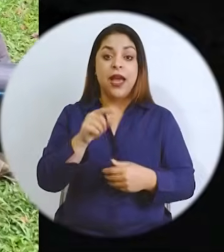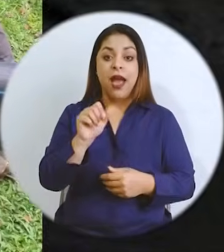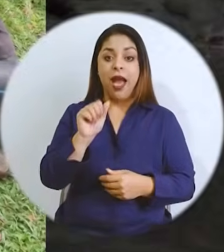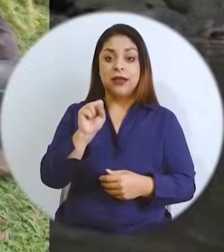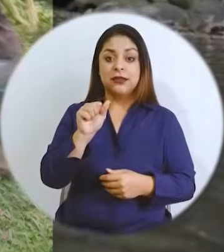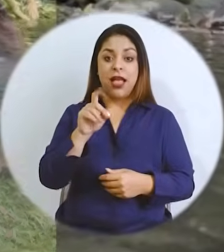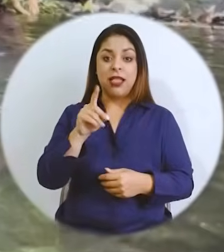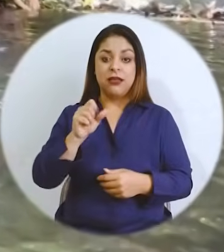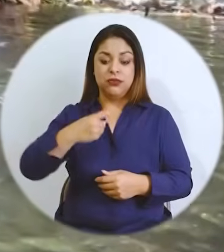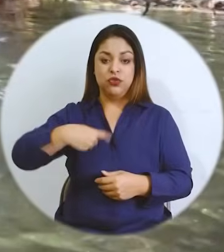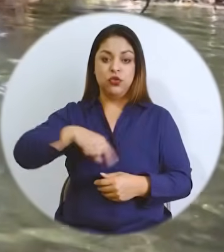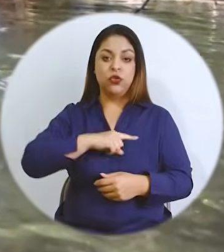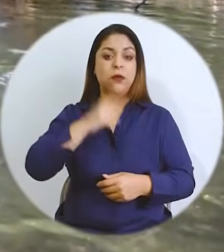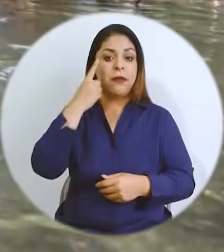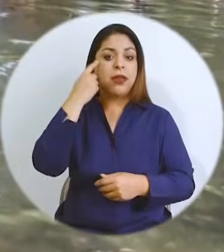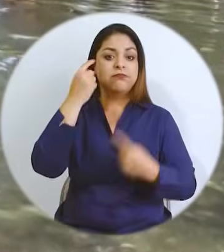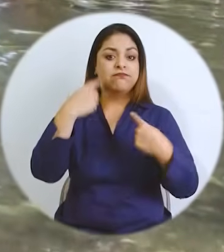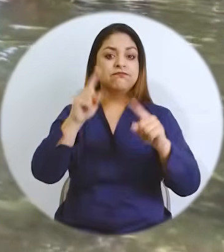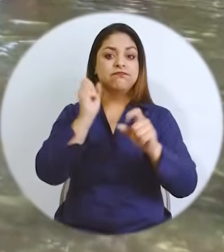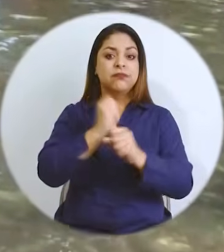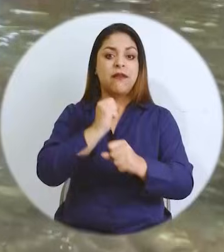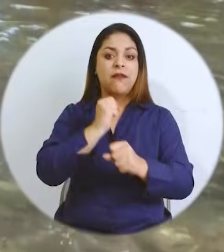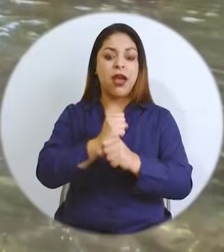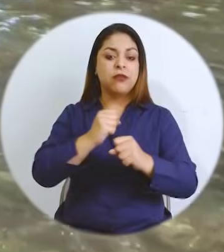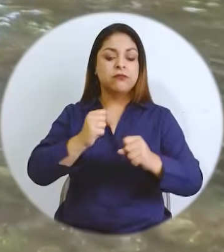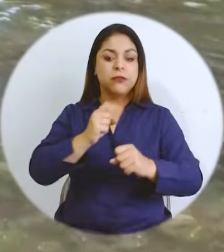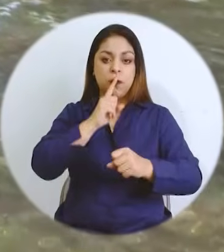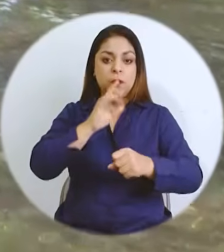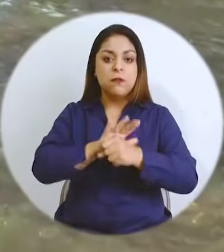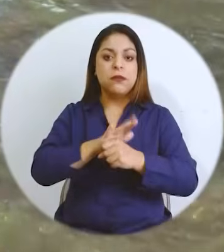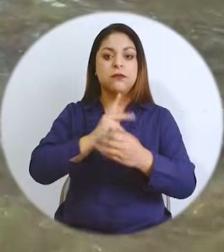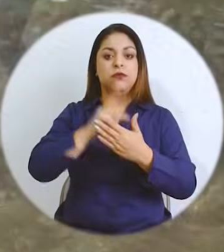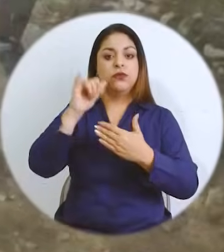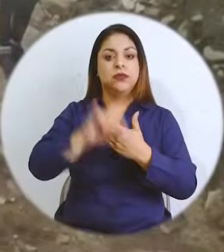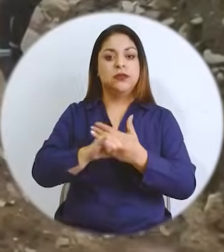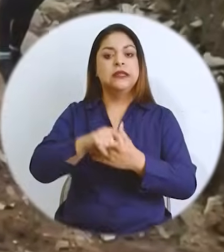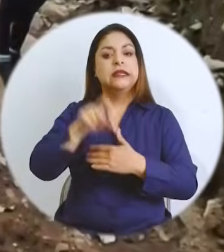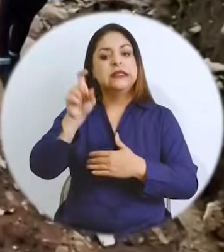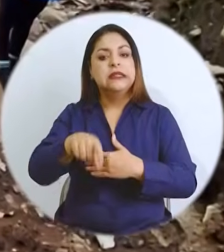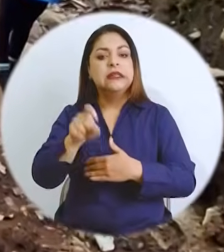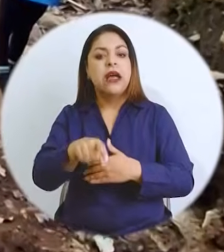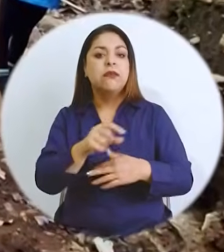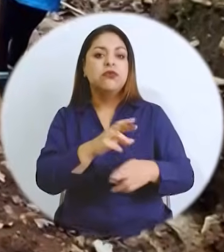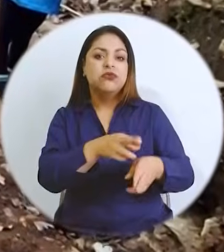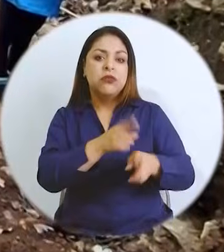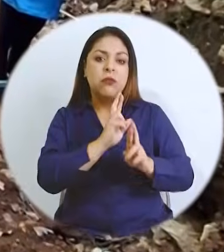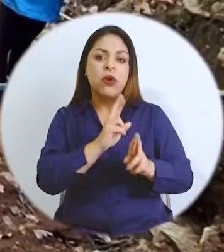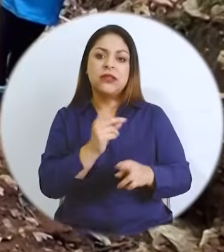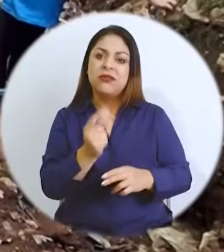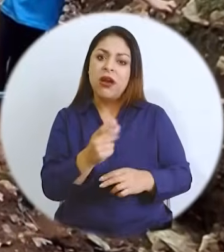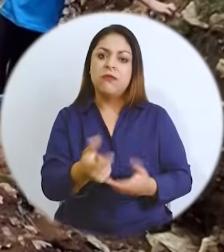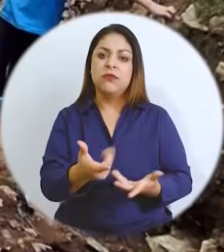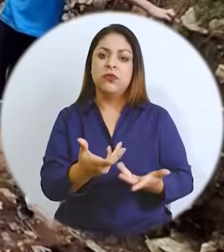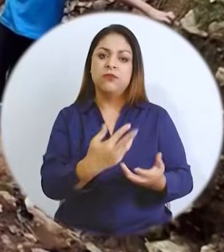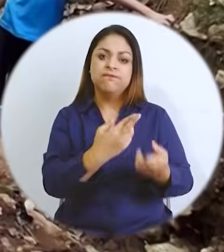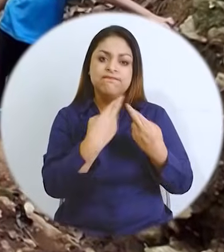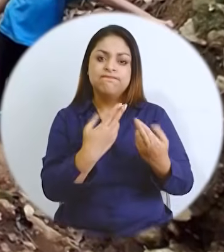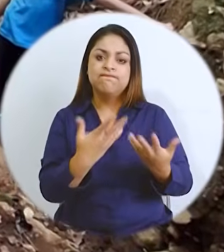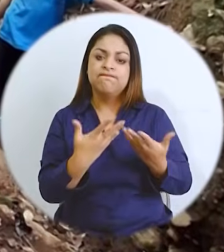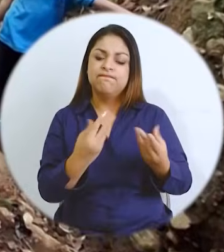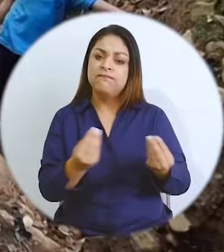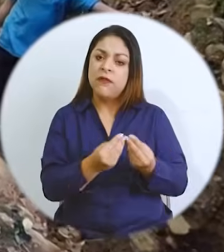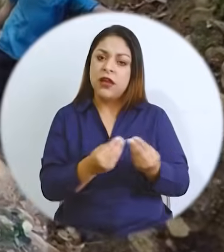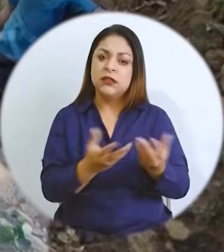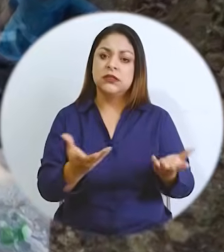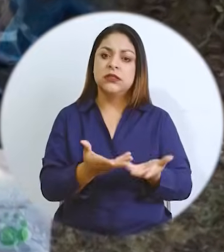para poder trabajar, para poder concretar proyectos, muchas veces necesitamos respuestas más rápidas,